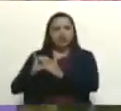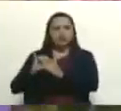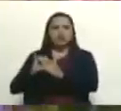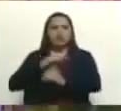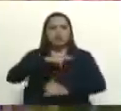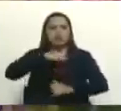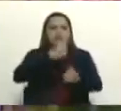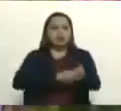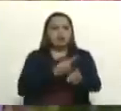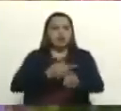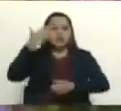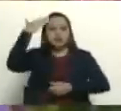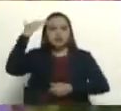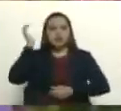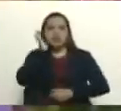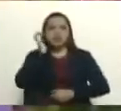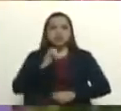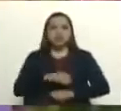hermana Tibisay,